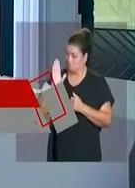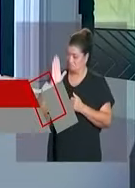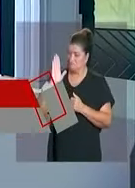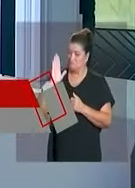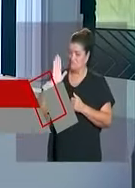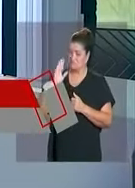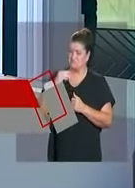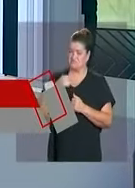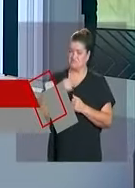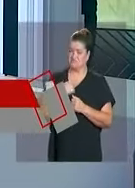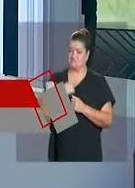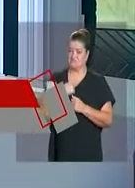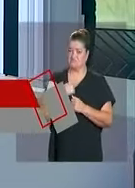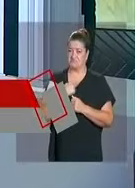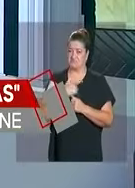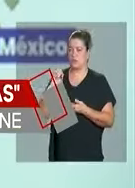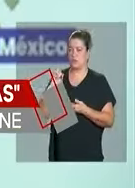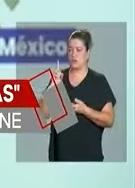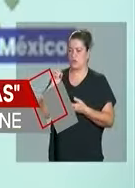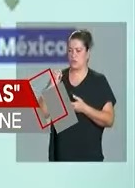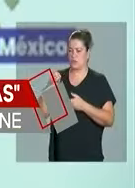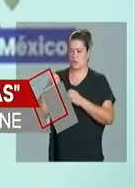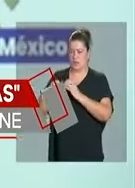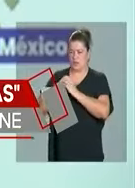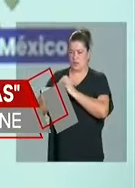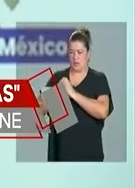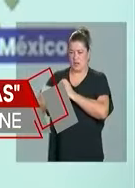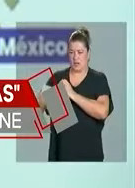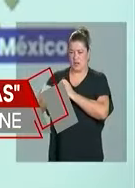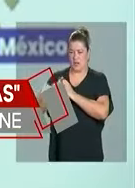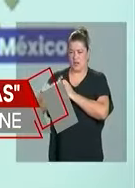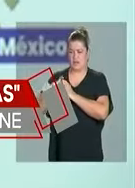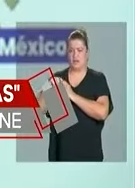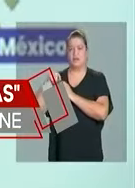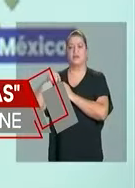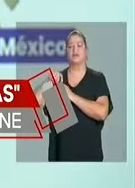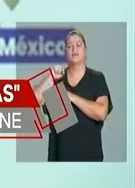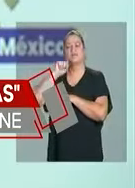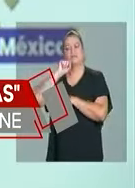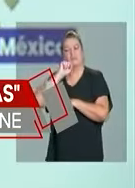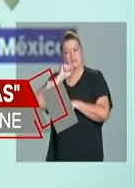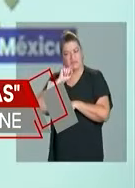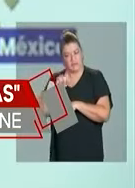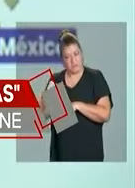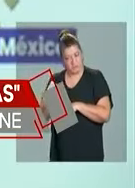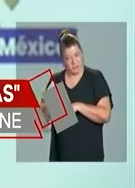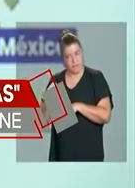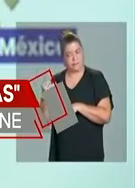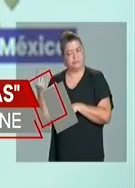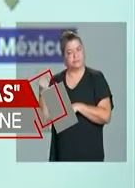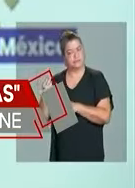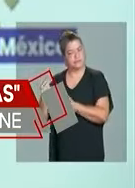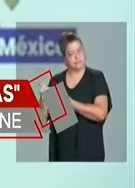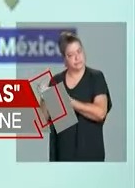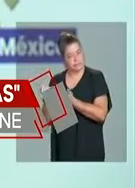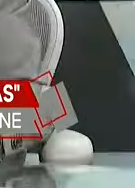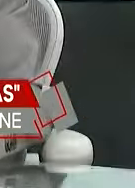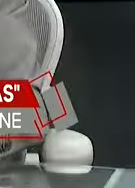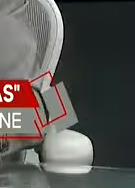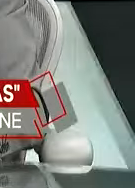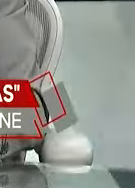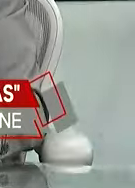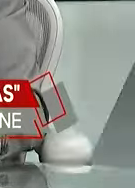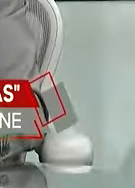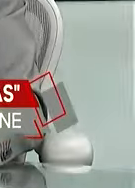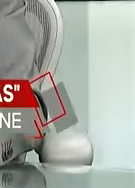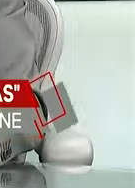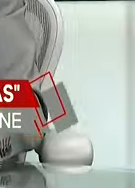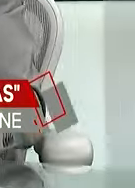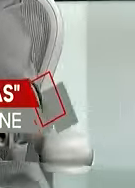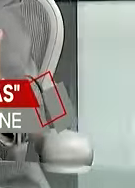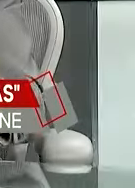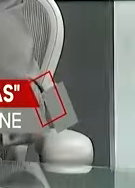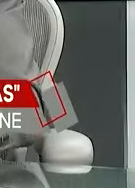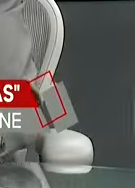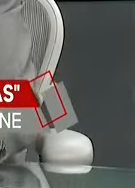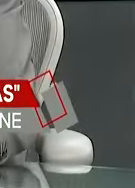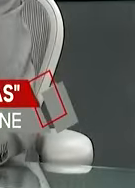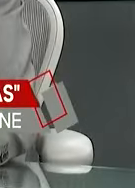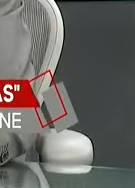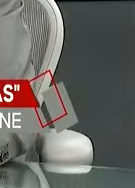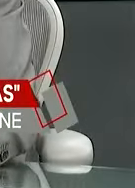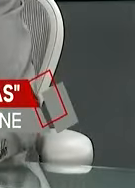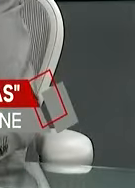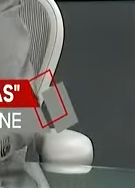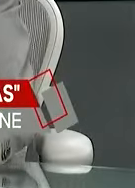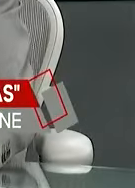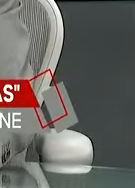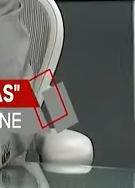tomadas en cuenta, y este es un buen resultado del segundo debate. Ya entró en contacto ahorita con el equipo de los candidatos, de las candidatas y